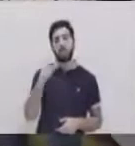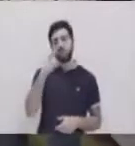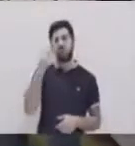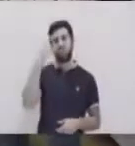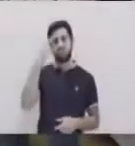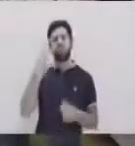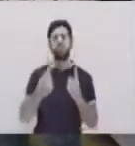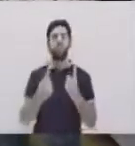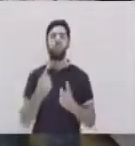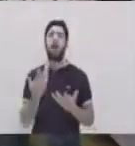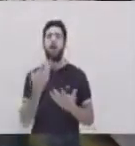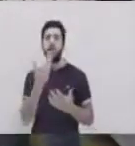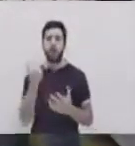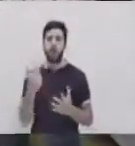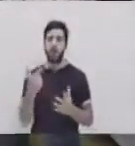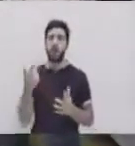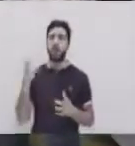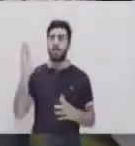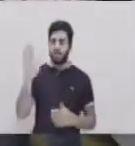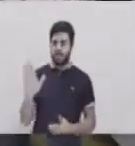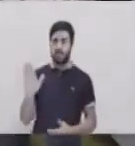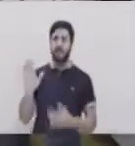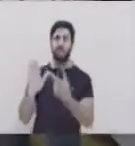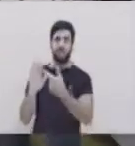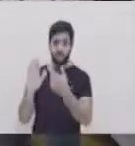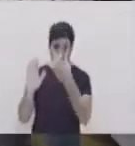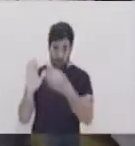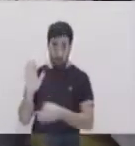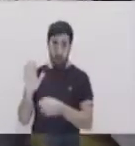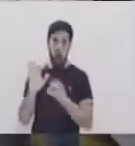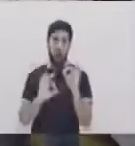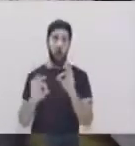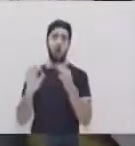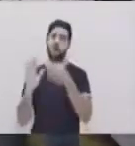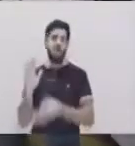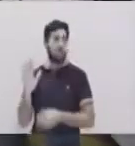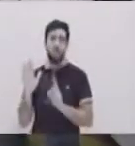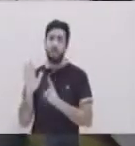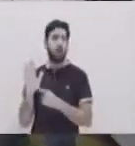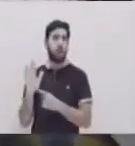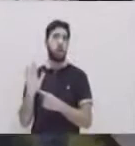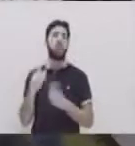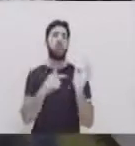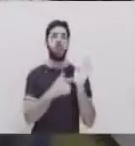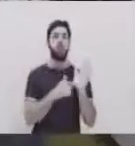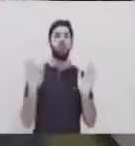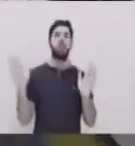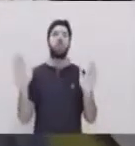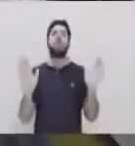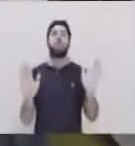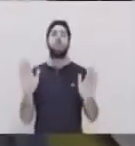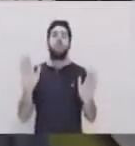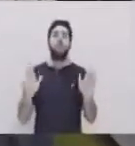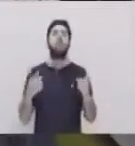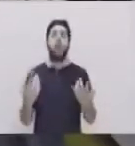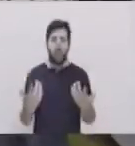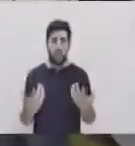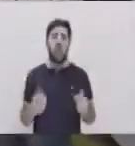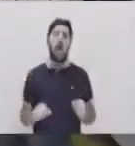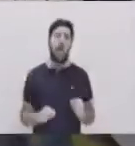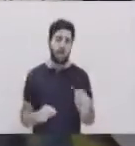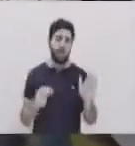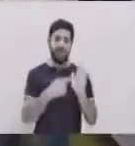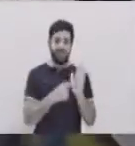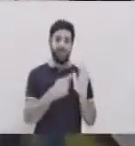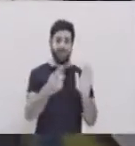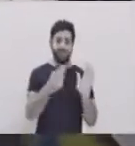el de registro formal e informal, el texto que leímos? Bueno, el formal era el que estaba dirigido al director,